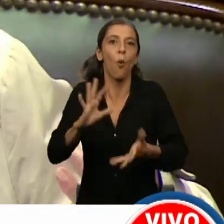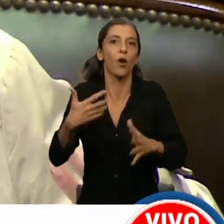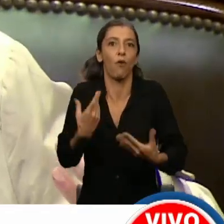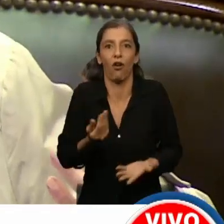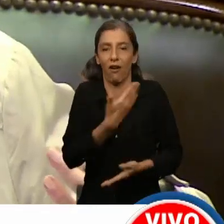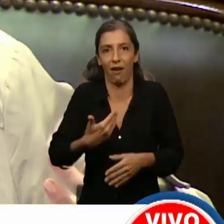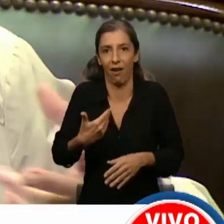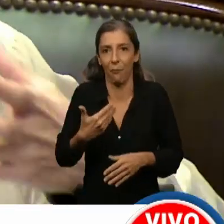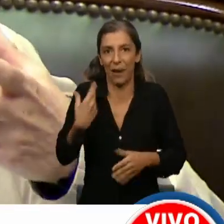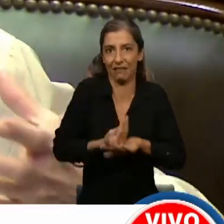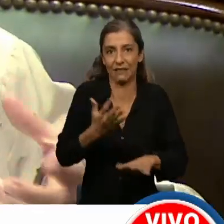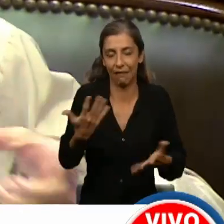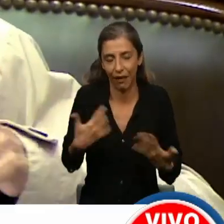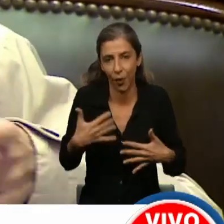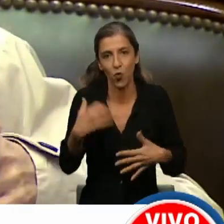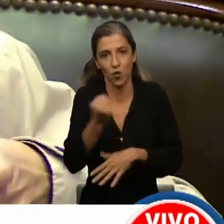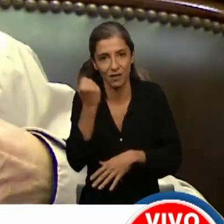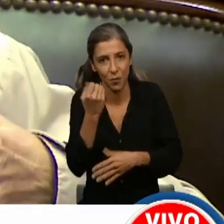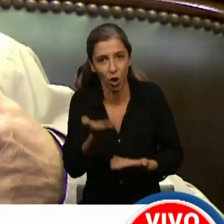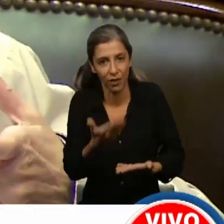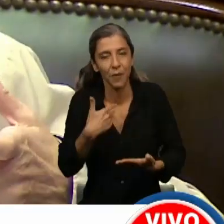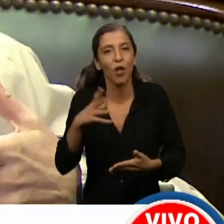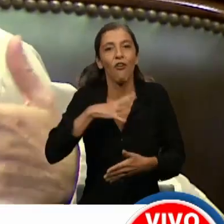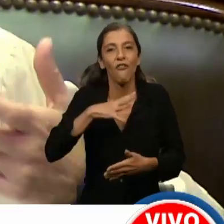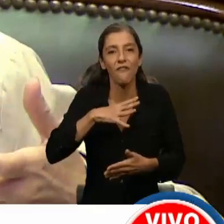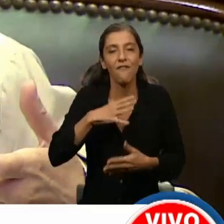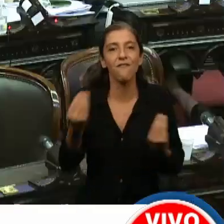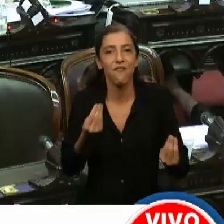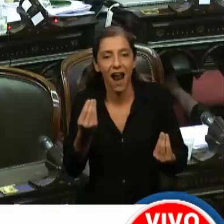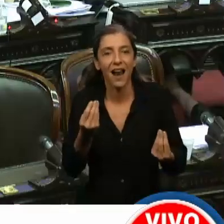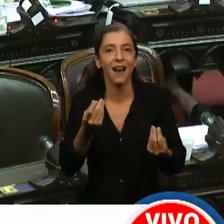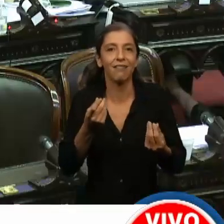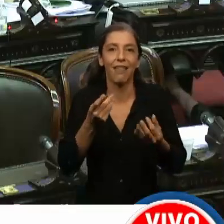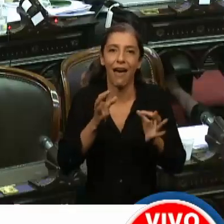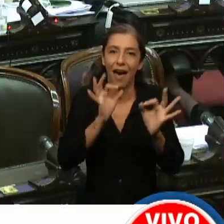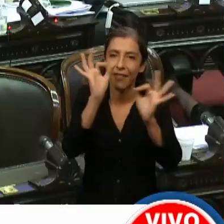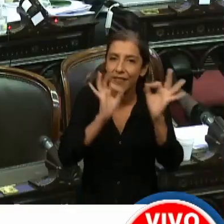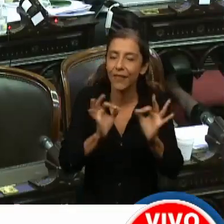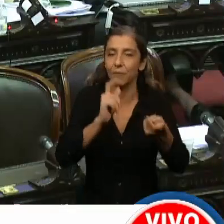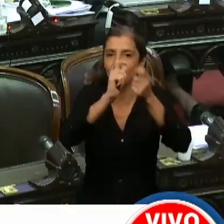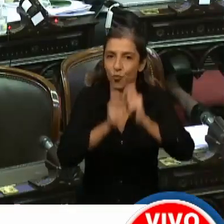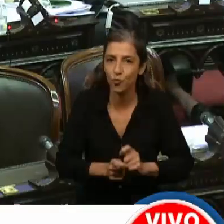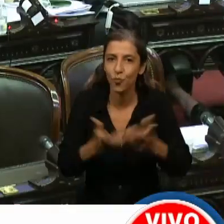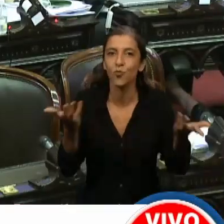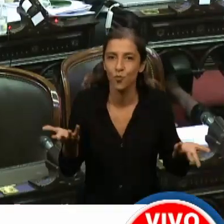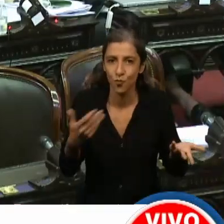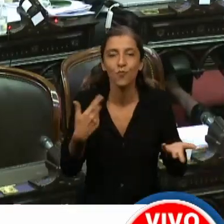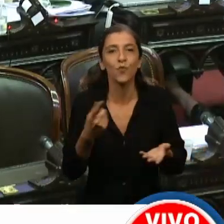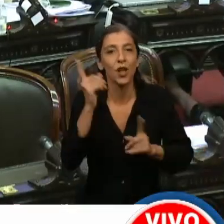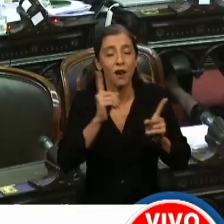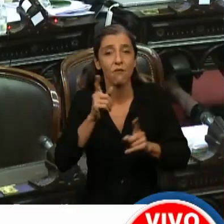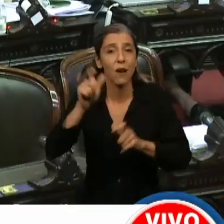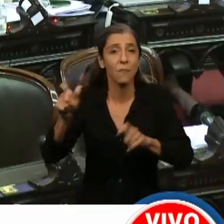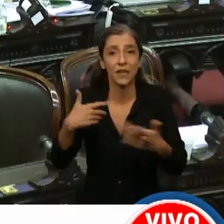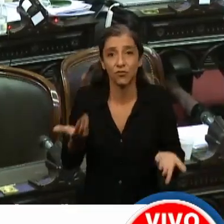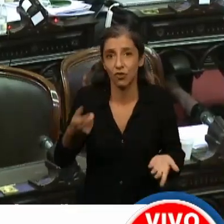un país democrático? Pocas. Pero no se regula la incompatibilidad porque los políticos, a diferencia de otras personas, no se jubilan ni en los sistemas